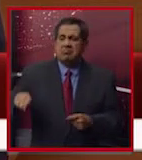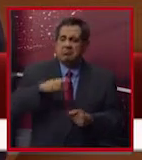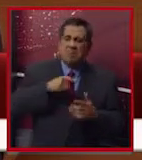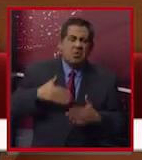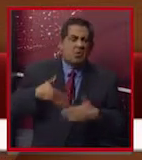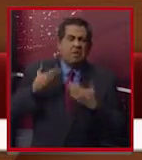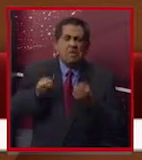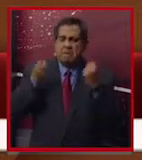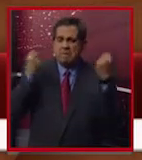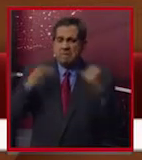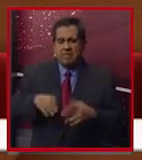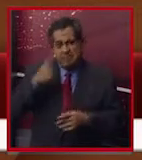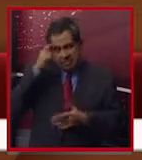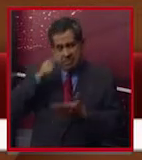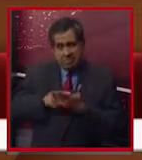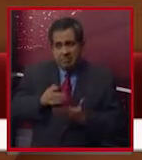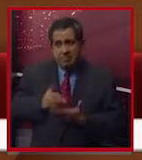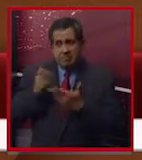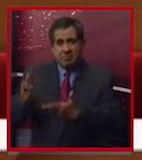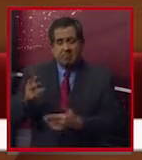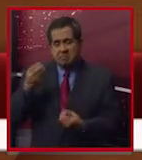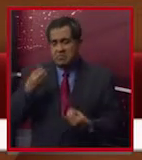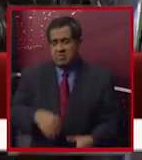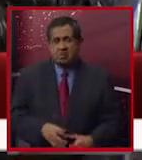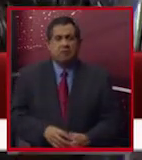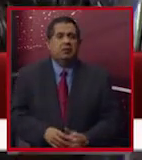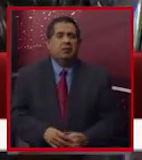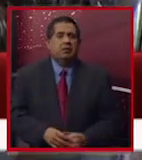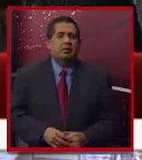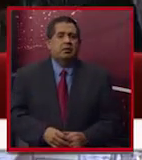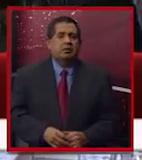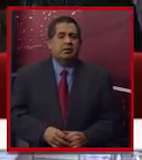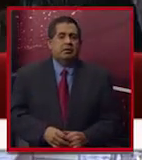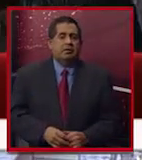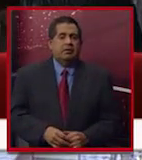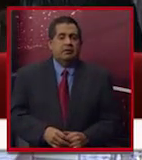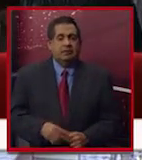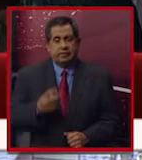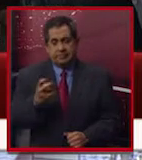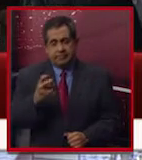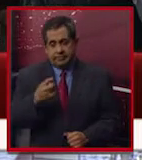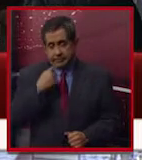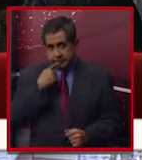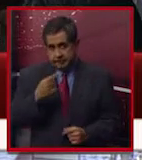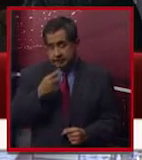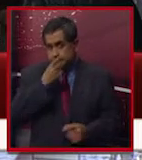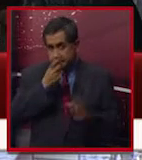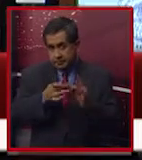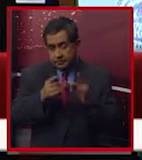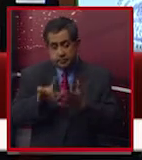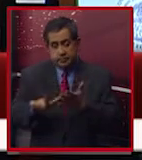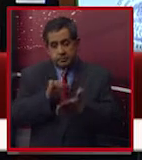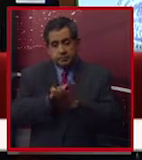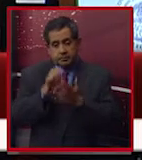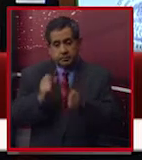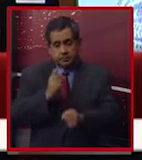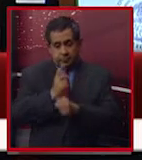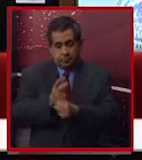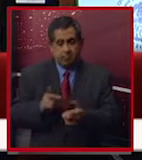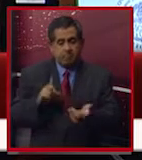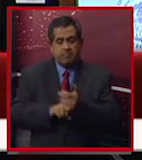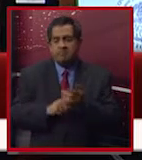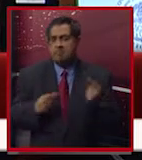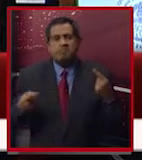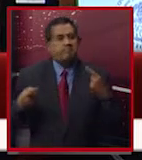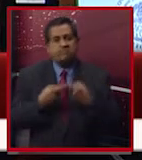y confianza de la sociedad en sus instituciones. En este sentido, apuntó que la Ley de Seguridad Interior es contraria